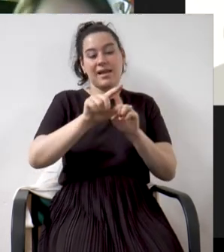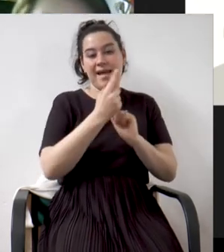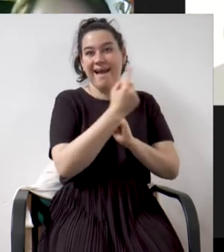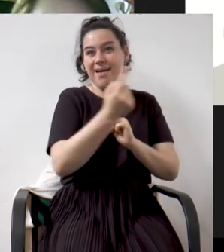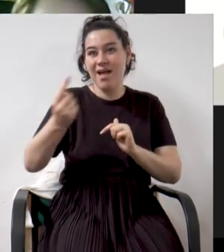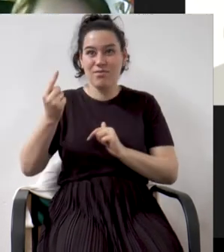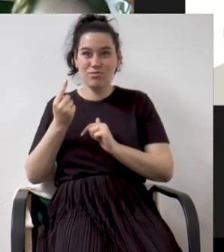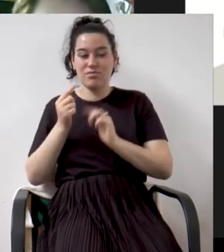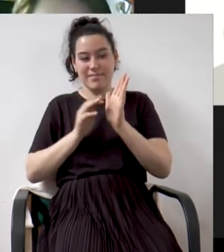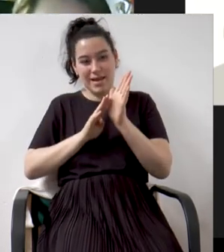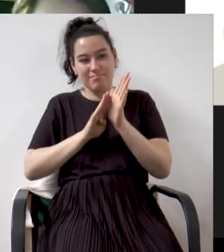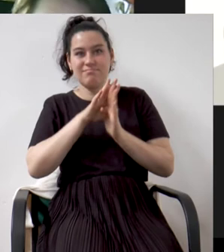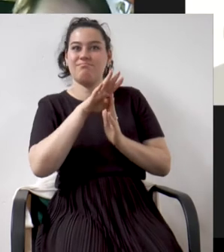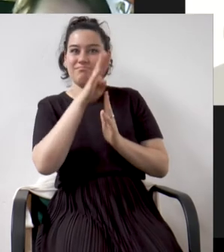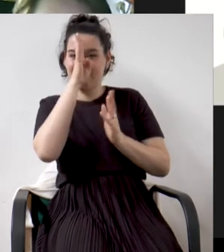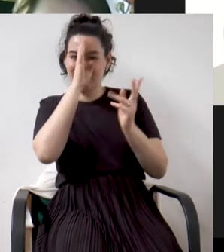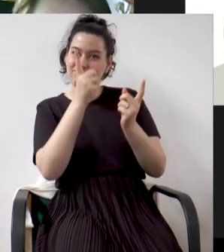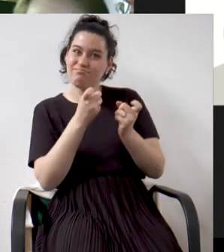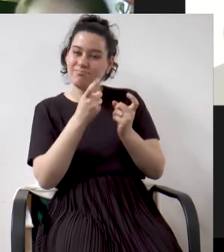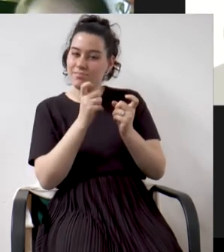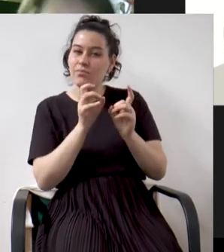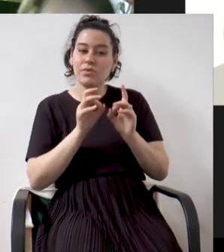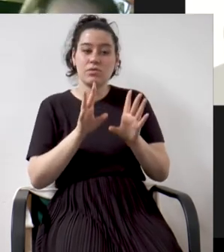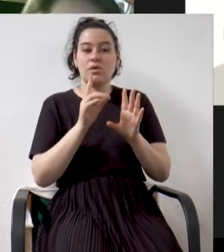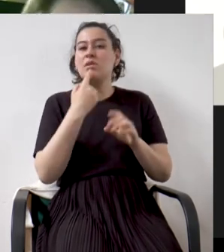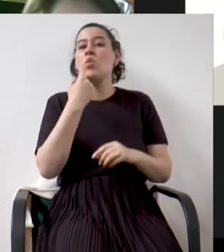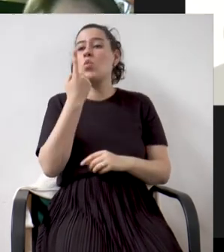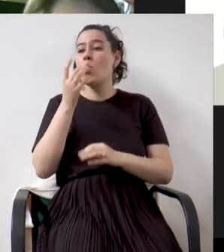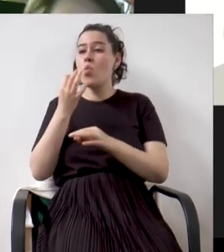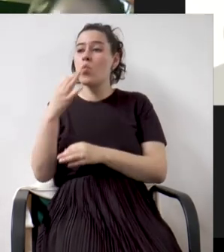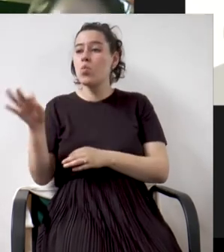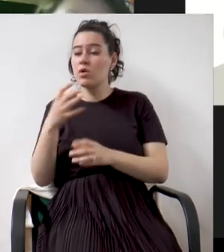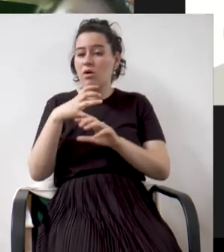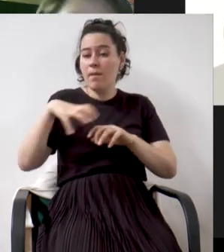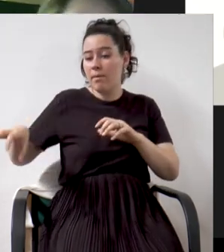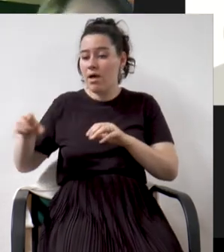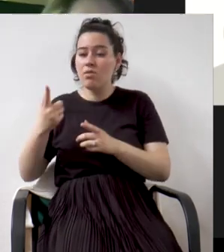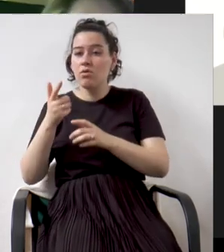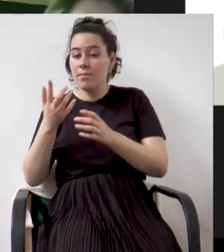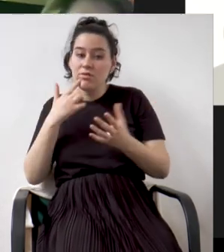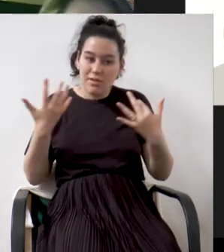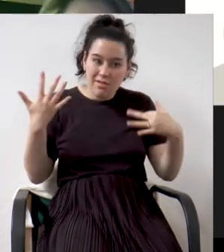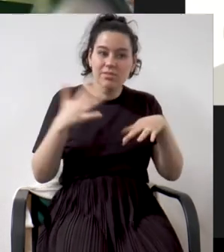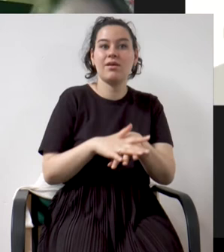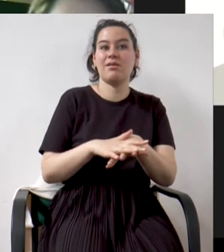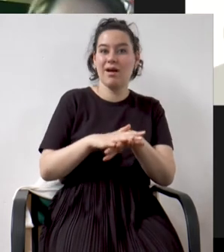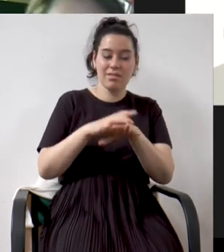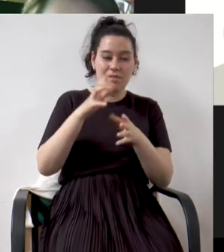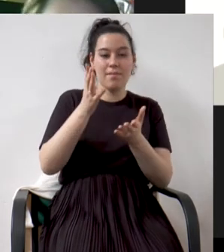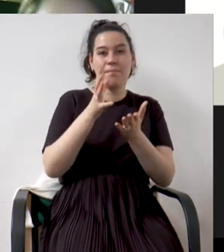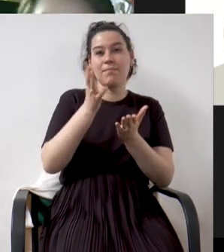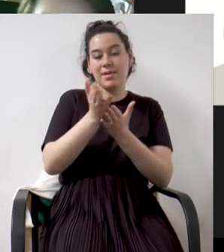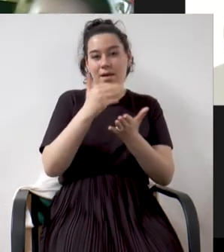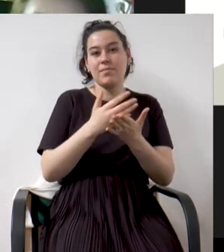crece académicamente, porque solo da ese curso en esa carrera, mientras que si se integra a un departamento, obviamente desde el punto de